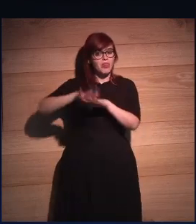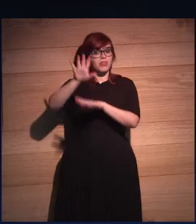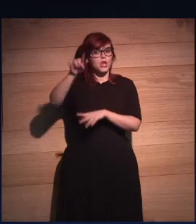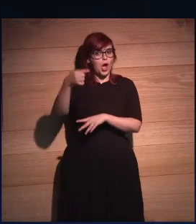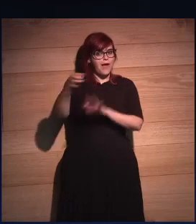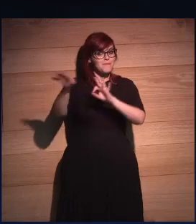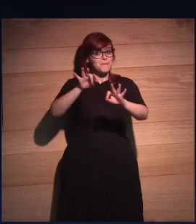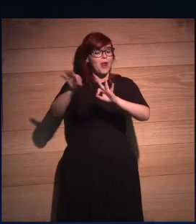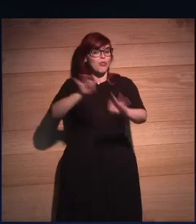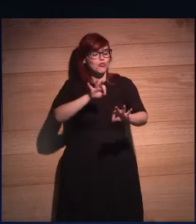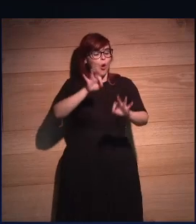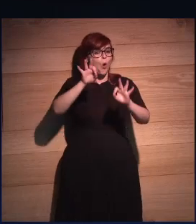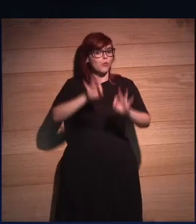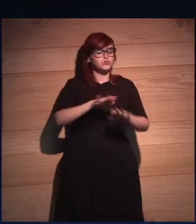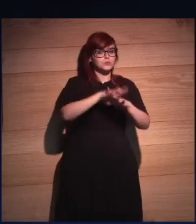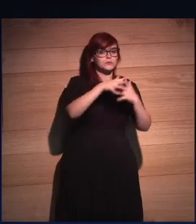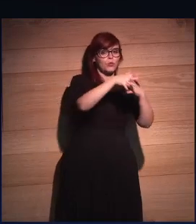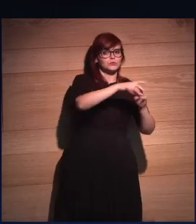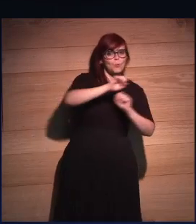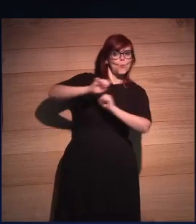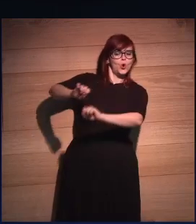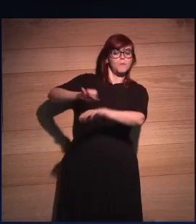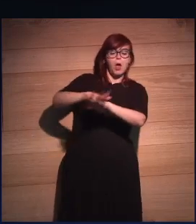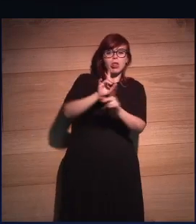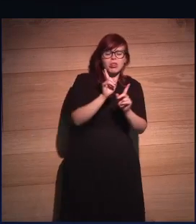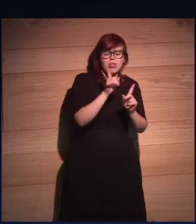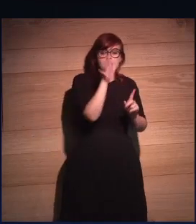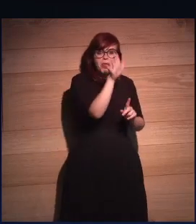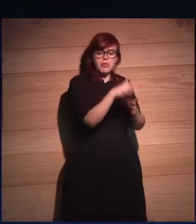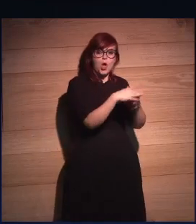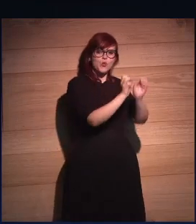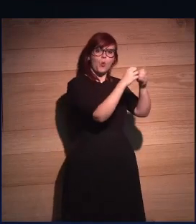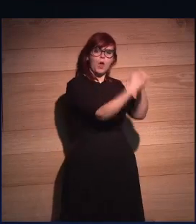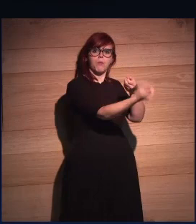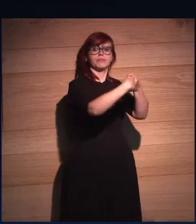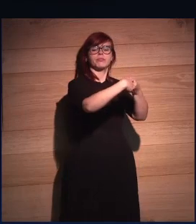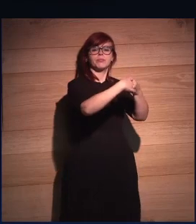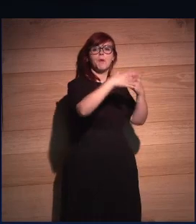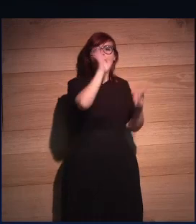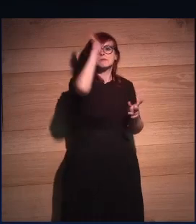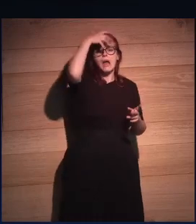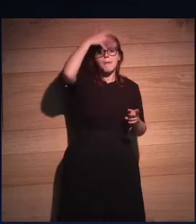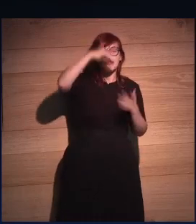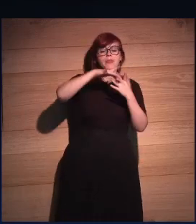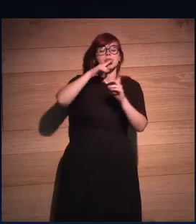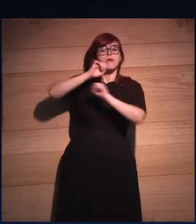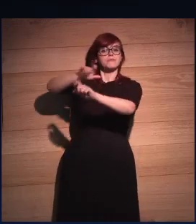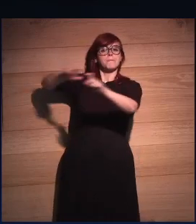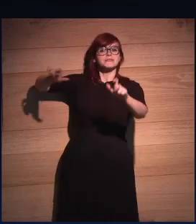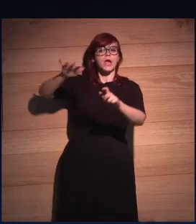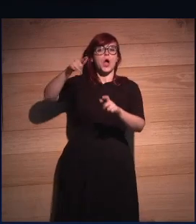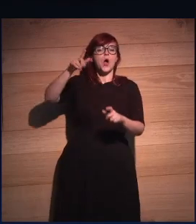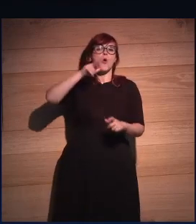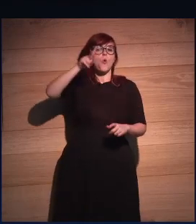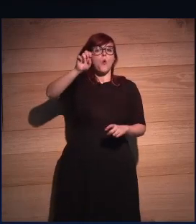5G y que de repente ha implicado a Google, ¿no? Es una notición, porque una cosa es que Trump diga que bloquea a Huawei y otra cosa es que